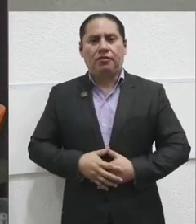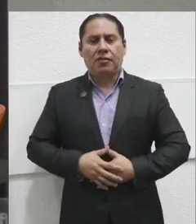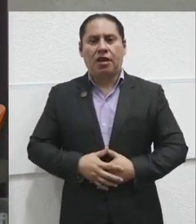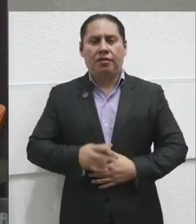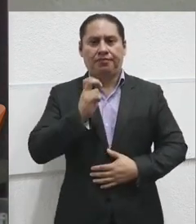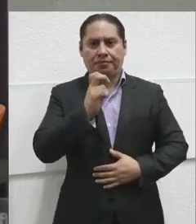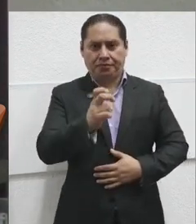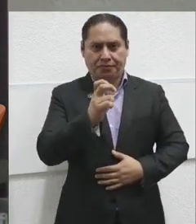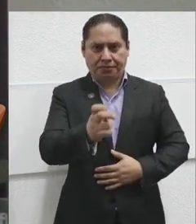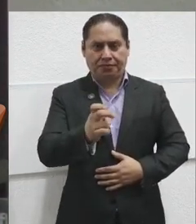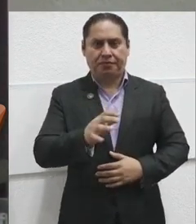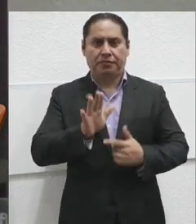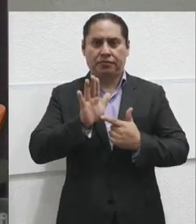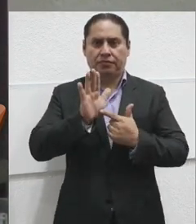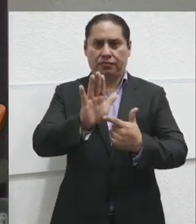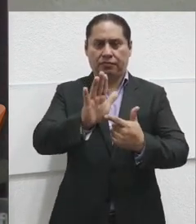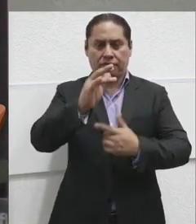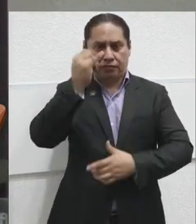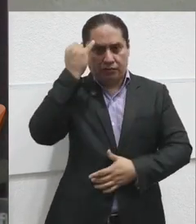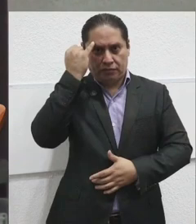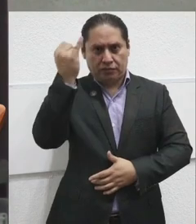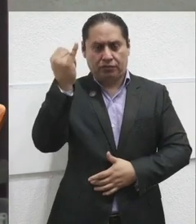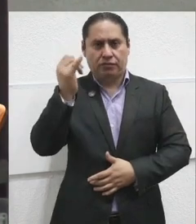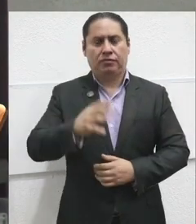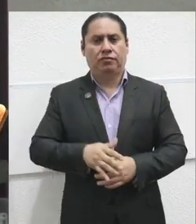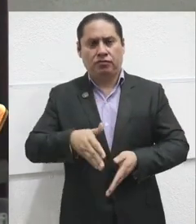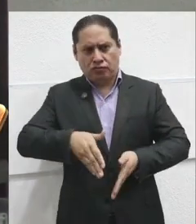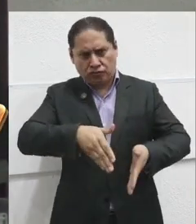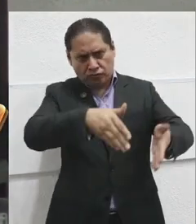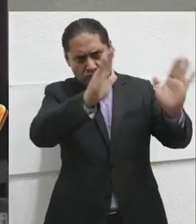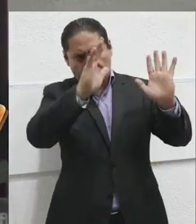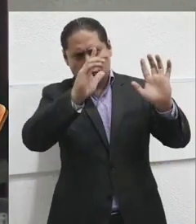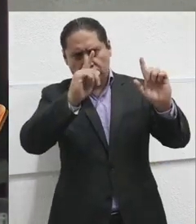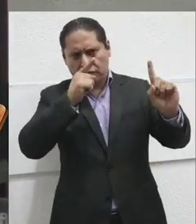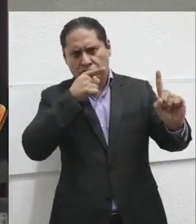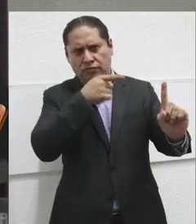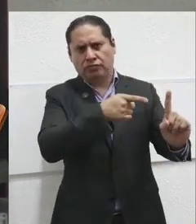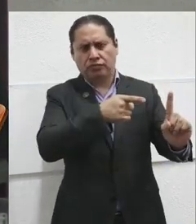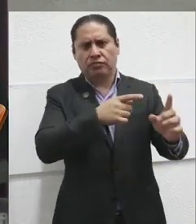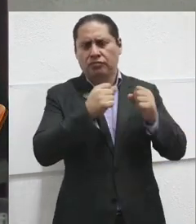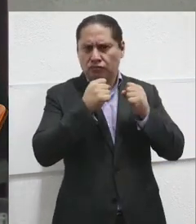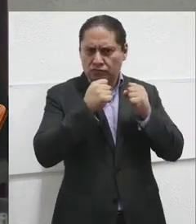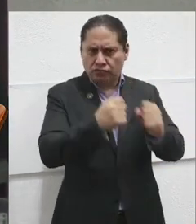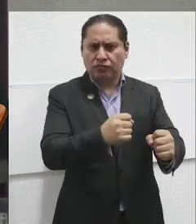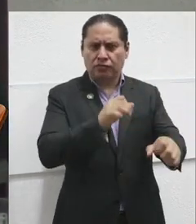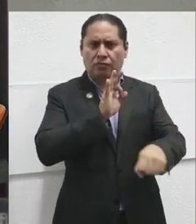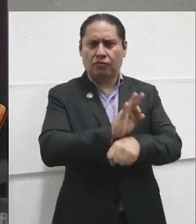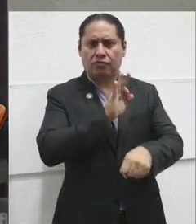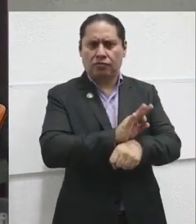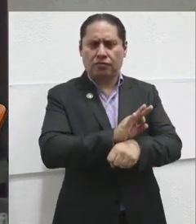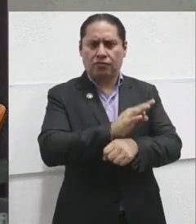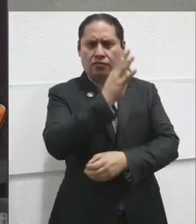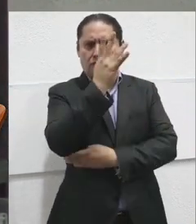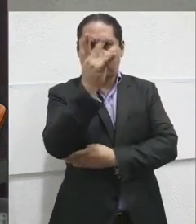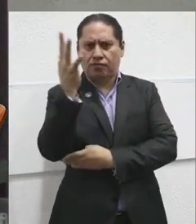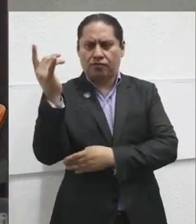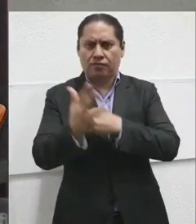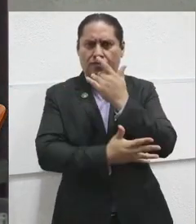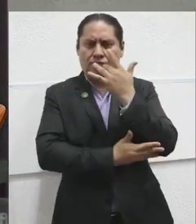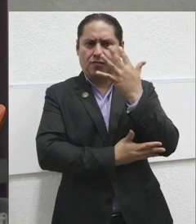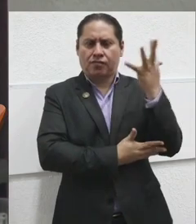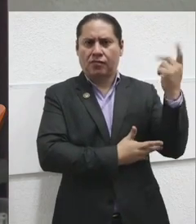ello que la presente iniciativa va encaminada directamente a reforzar la protección del medio ambiente,